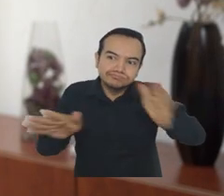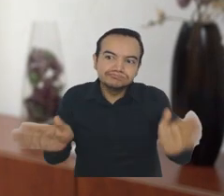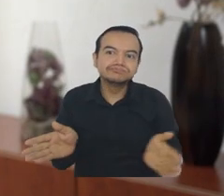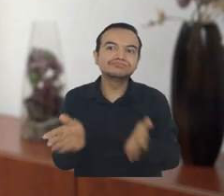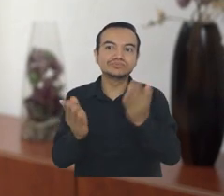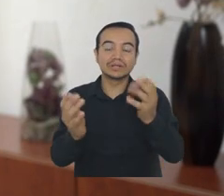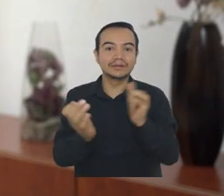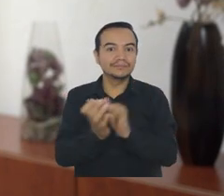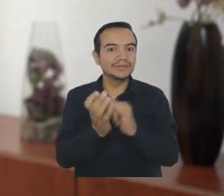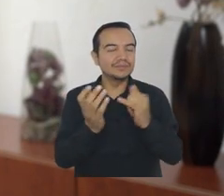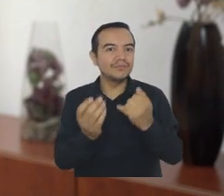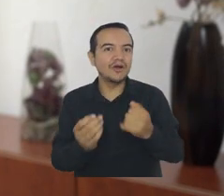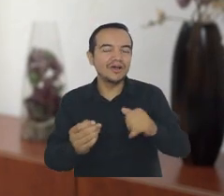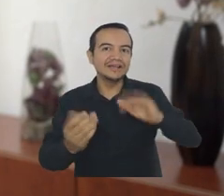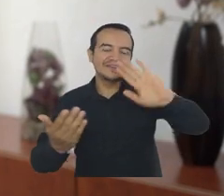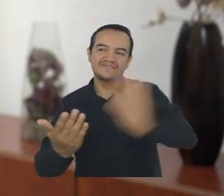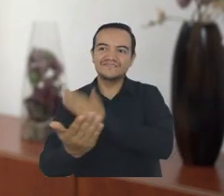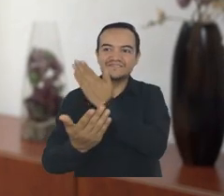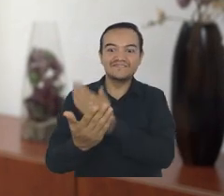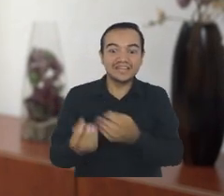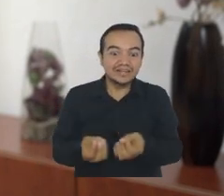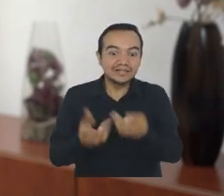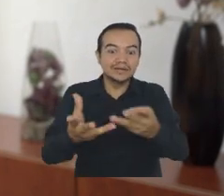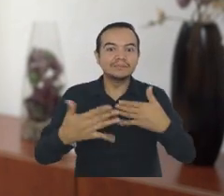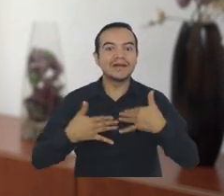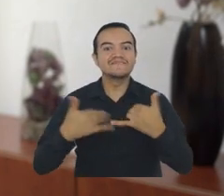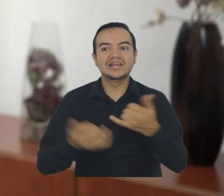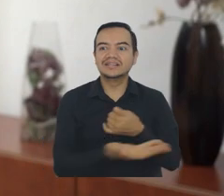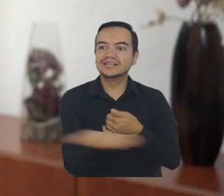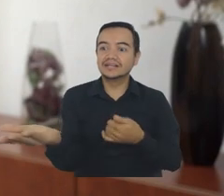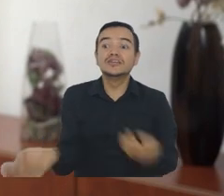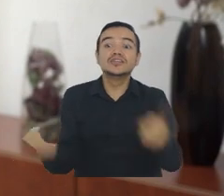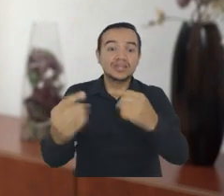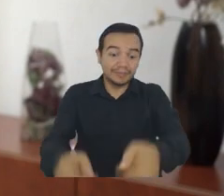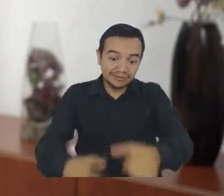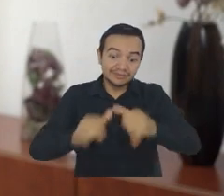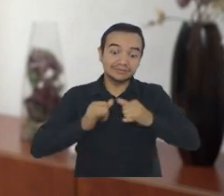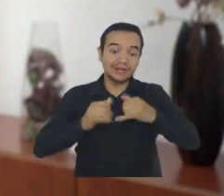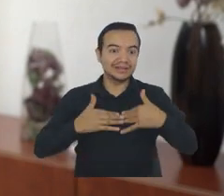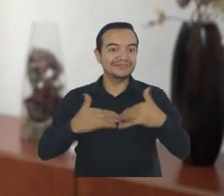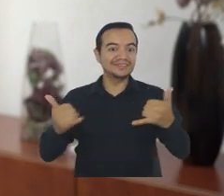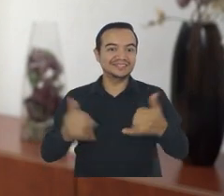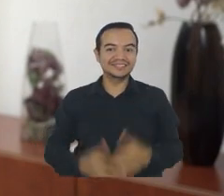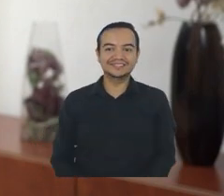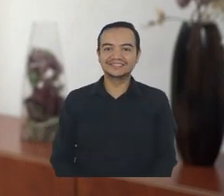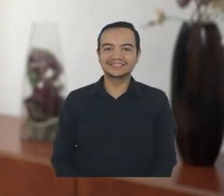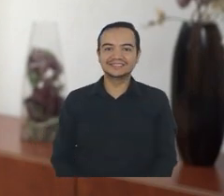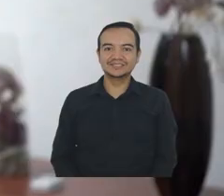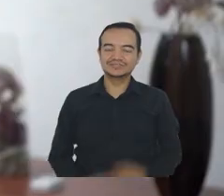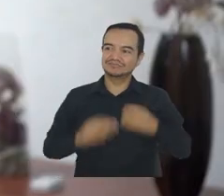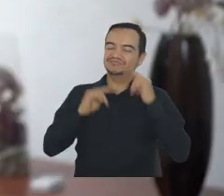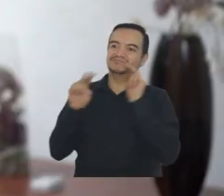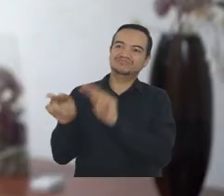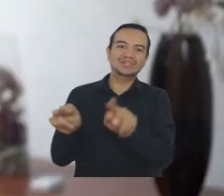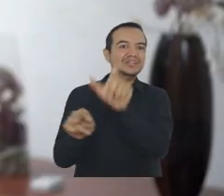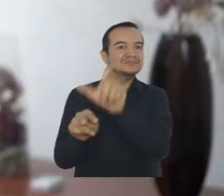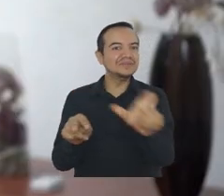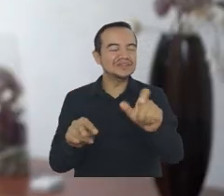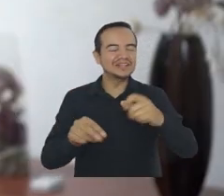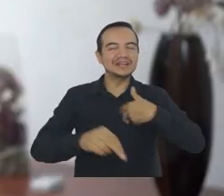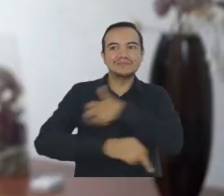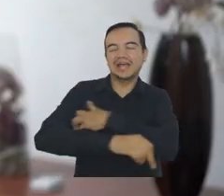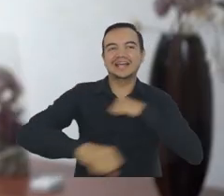que sigan haciendo esta linda fiesta que alegra muchos corazones, alegran el mío también. Se ve la